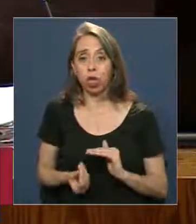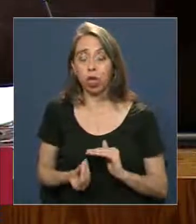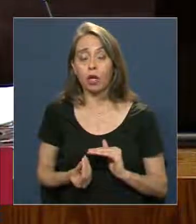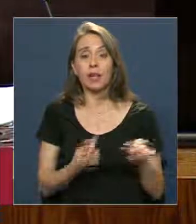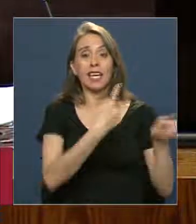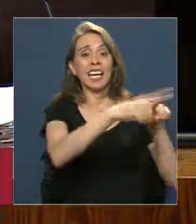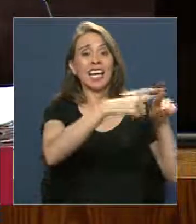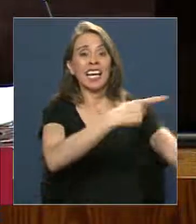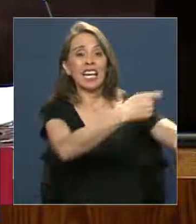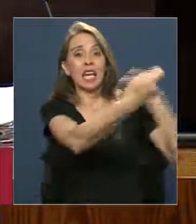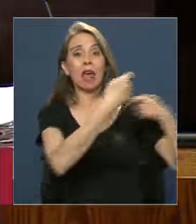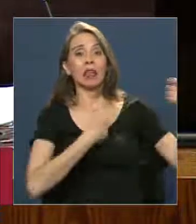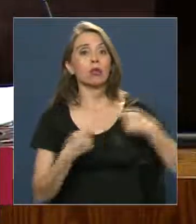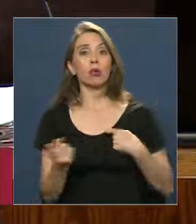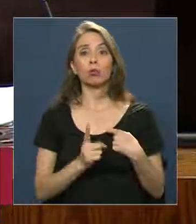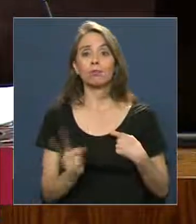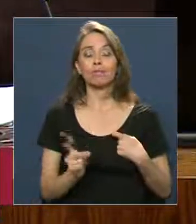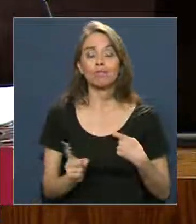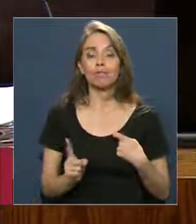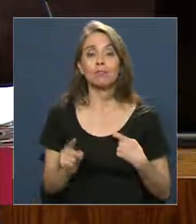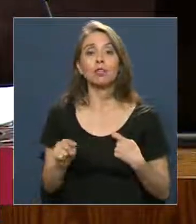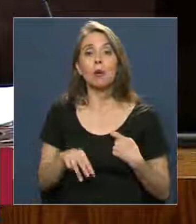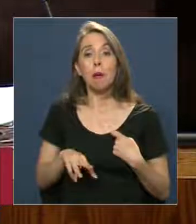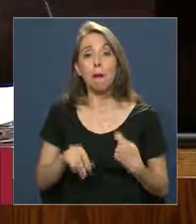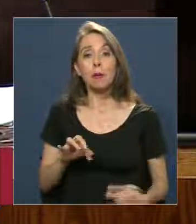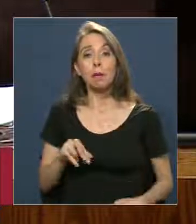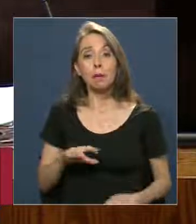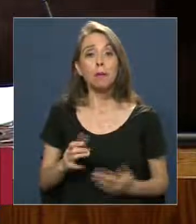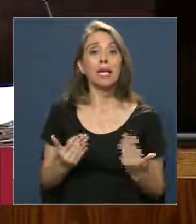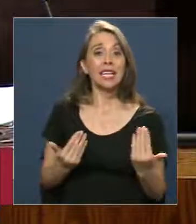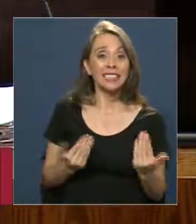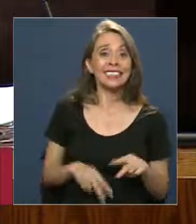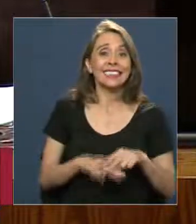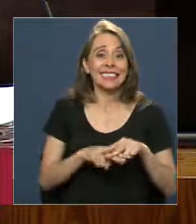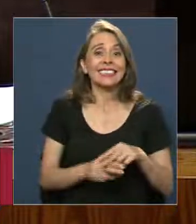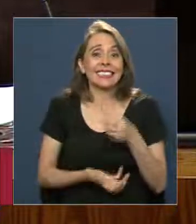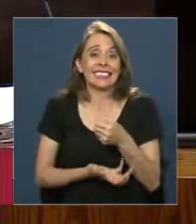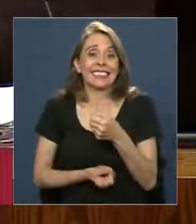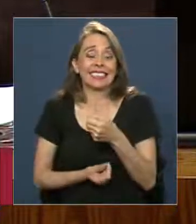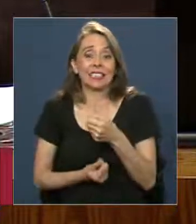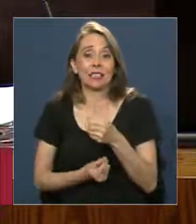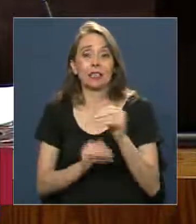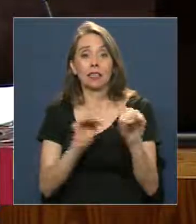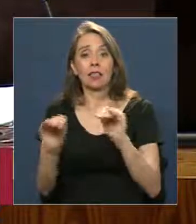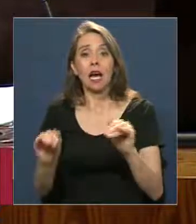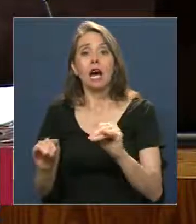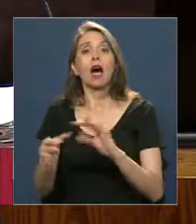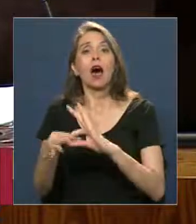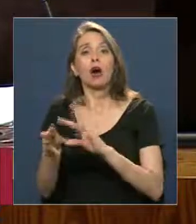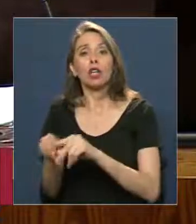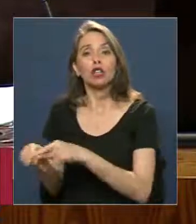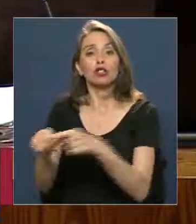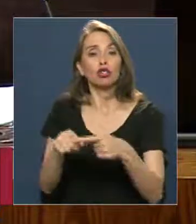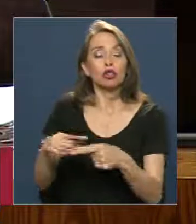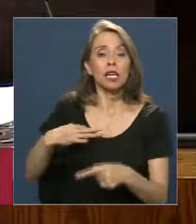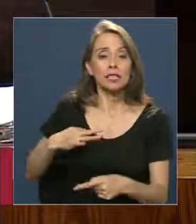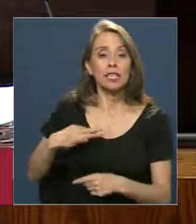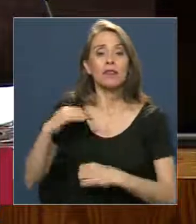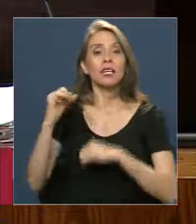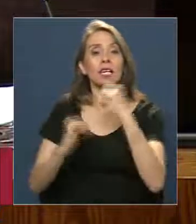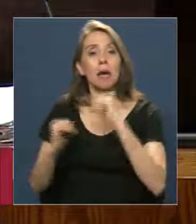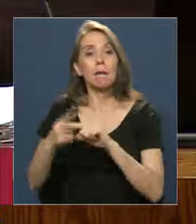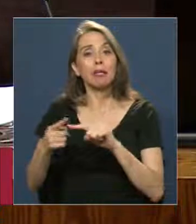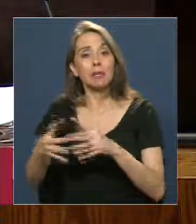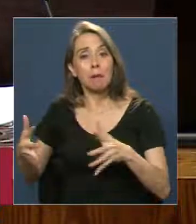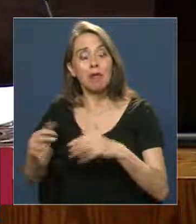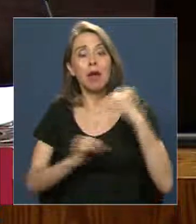financiamiento y porque necesitan una herramienta. Y también, por cierto, hacer un llamado para que la sociedad civil, a través de las mismas empresas medianas o